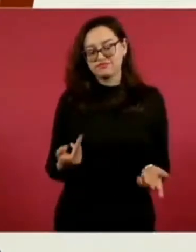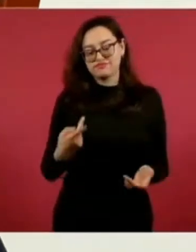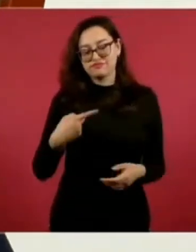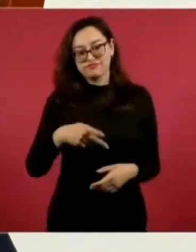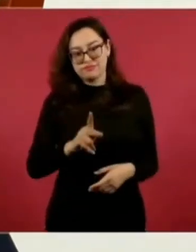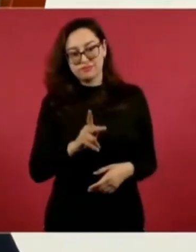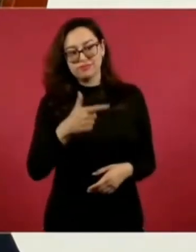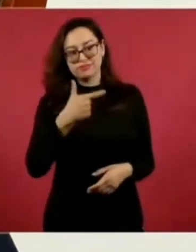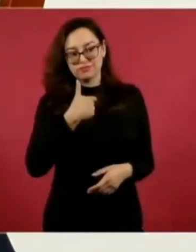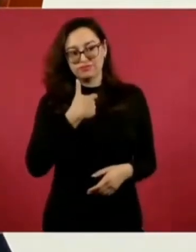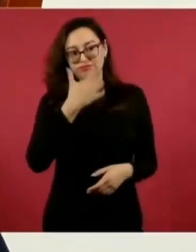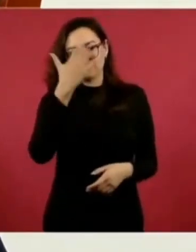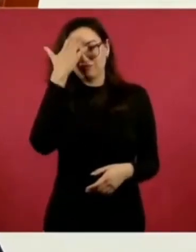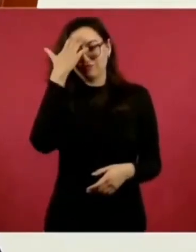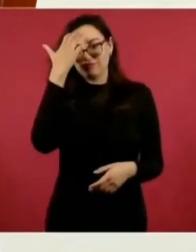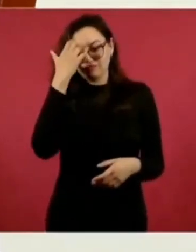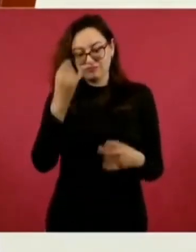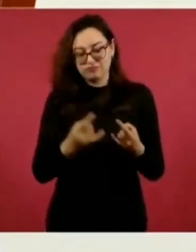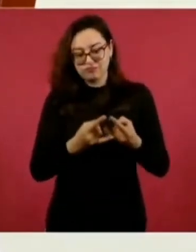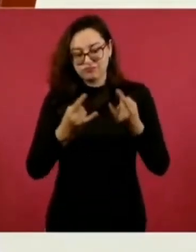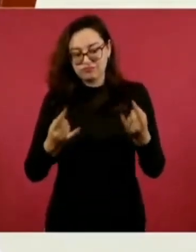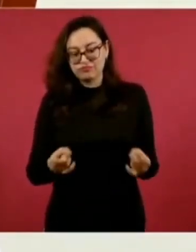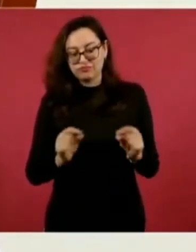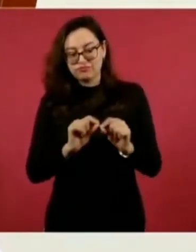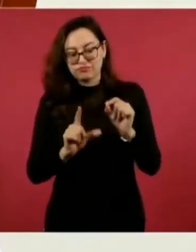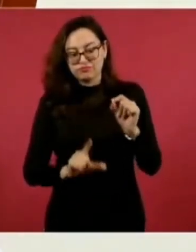de otros ejércitos.